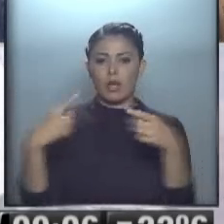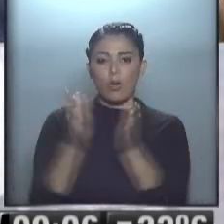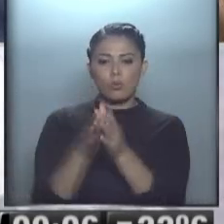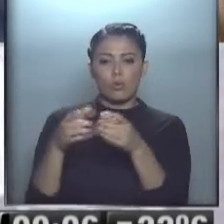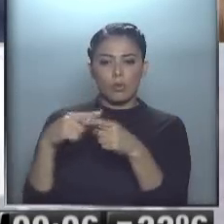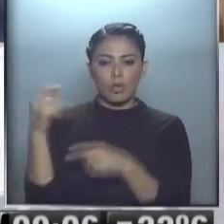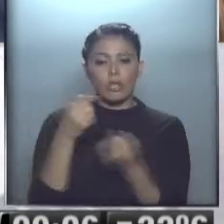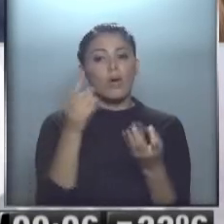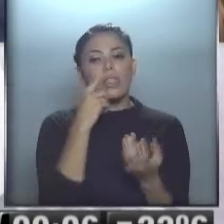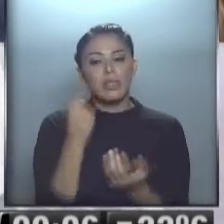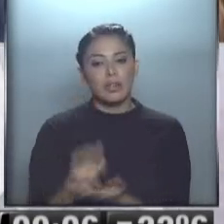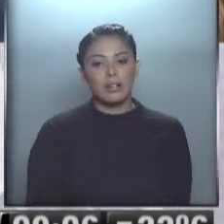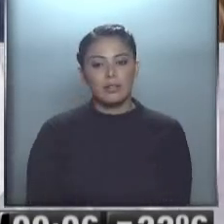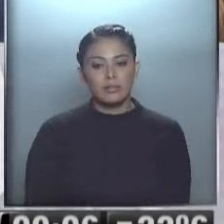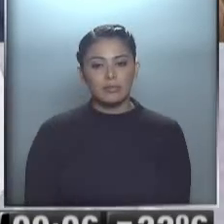Buen